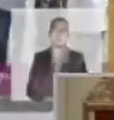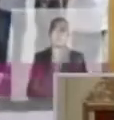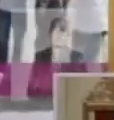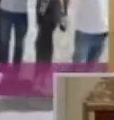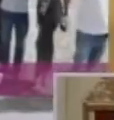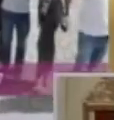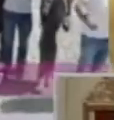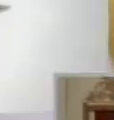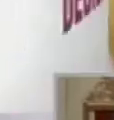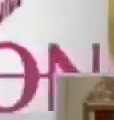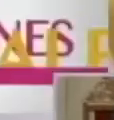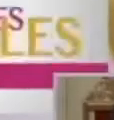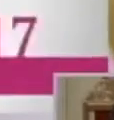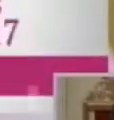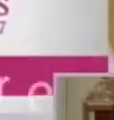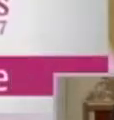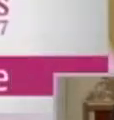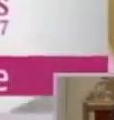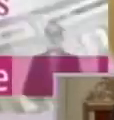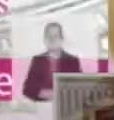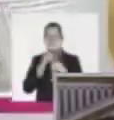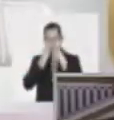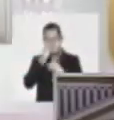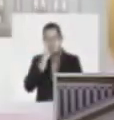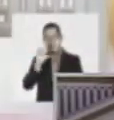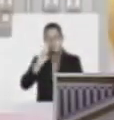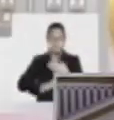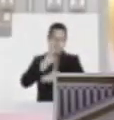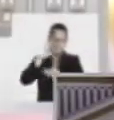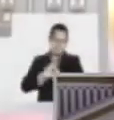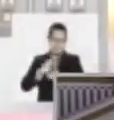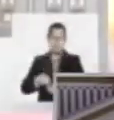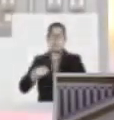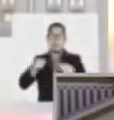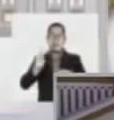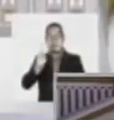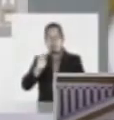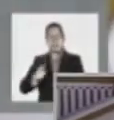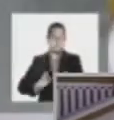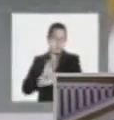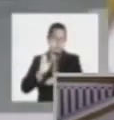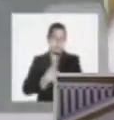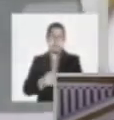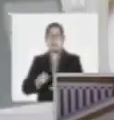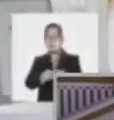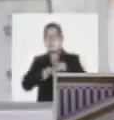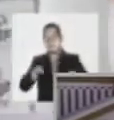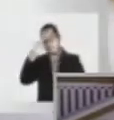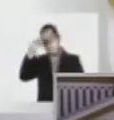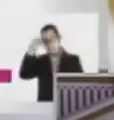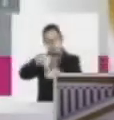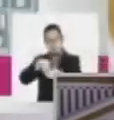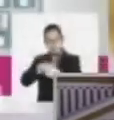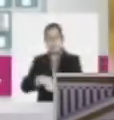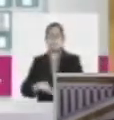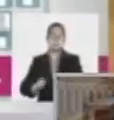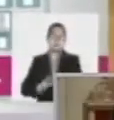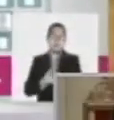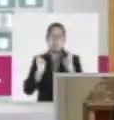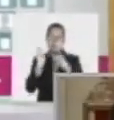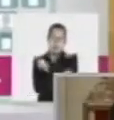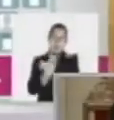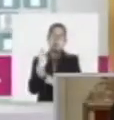se ha convertido en un sometimiento político, hegemónico. de parte de los otros poderes sobre el Poder